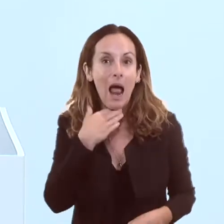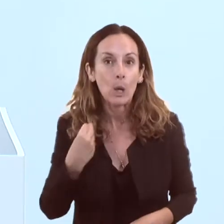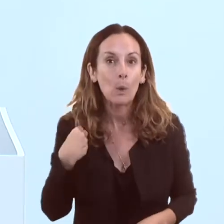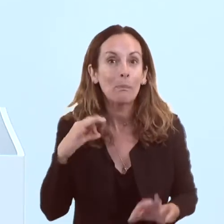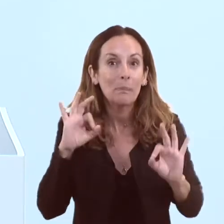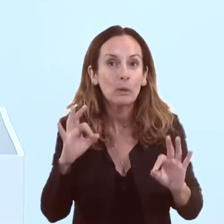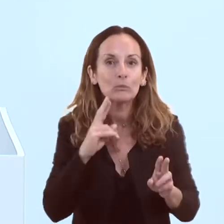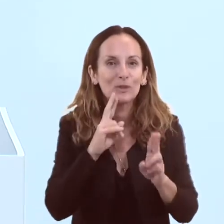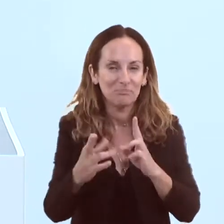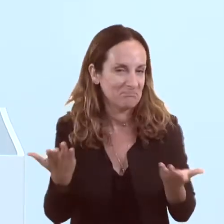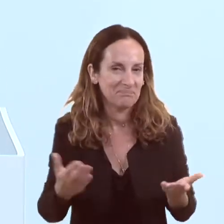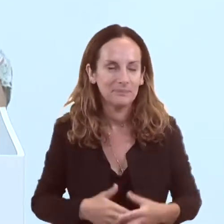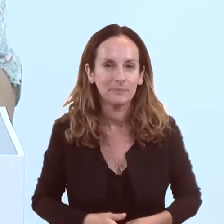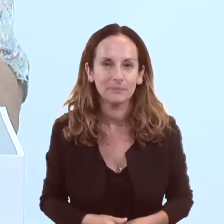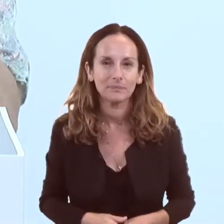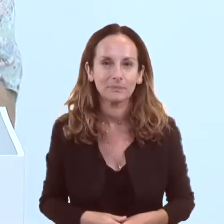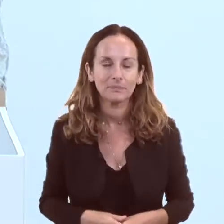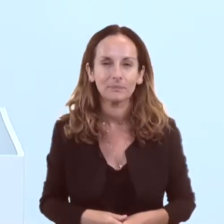la tendré con gusto